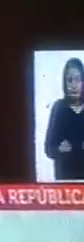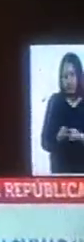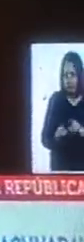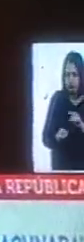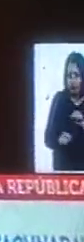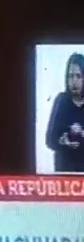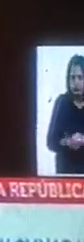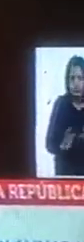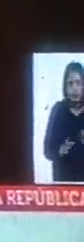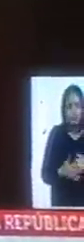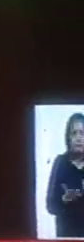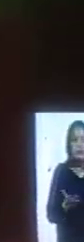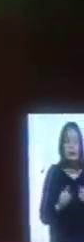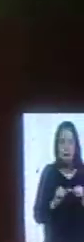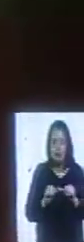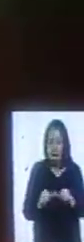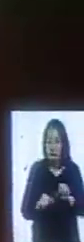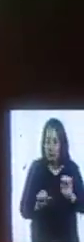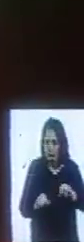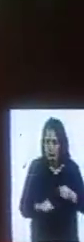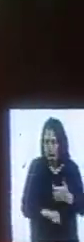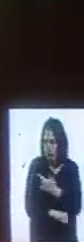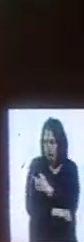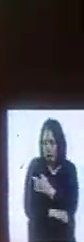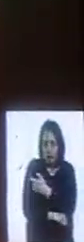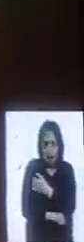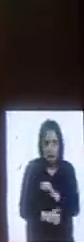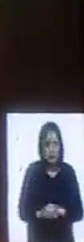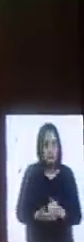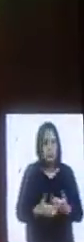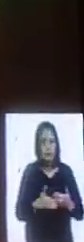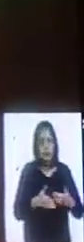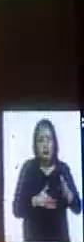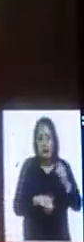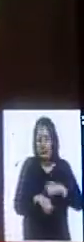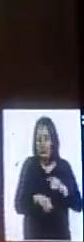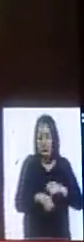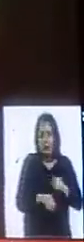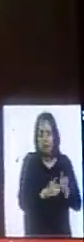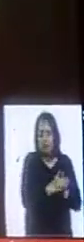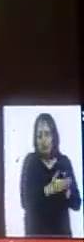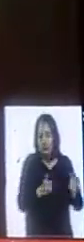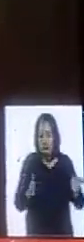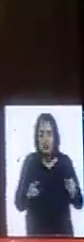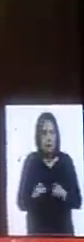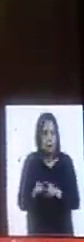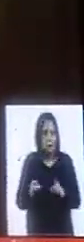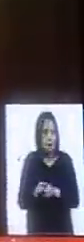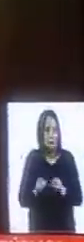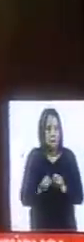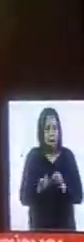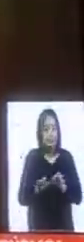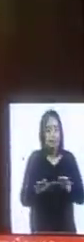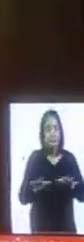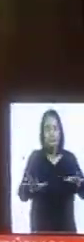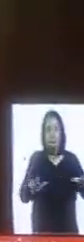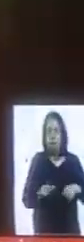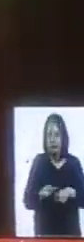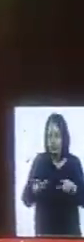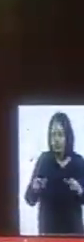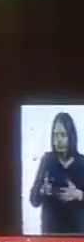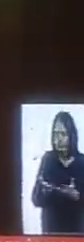necesaria para continuar con la vacunación ampliando horarios y extendiendo su presencia en las zonas más pocos más